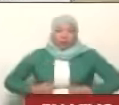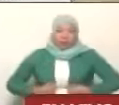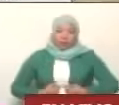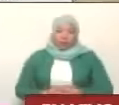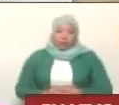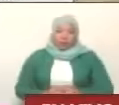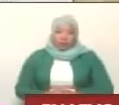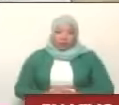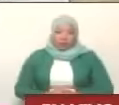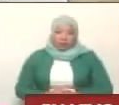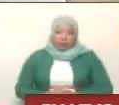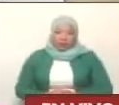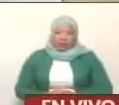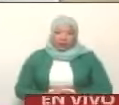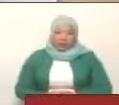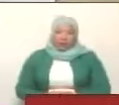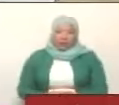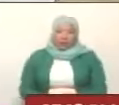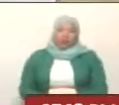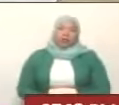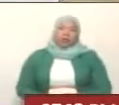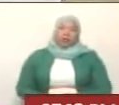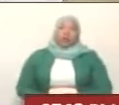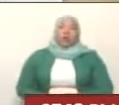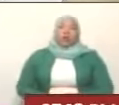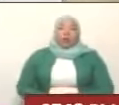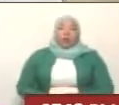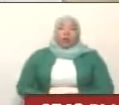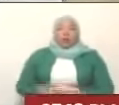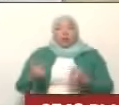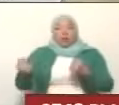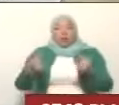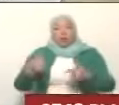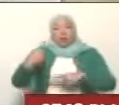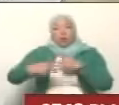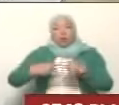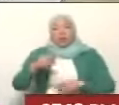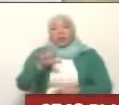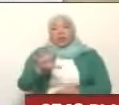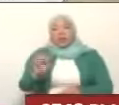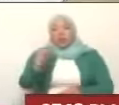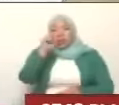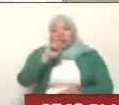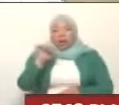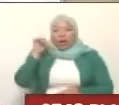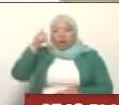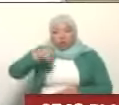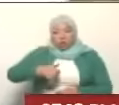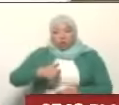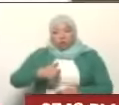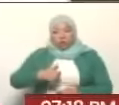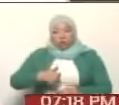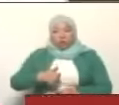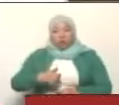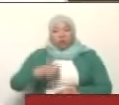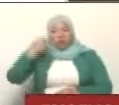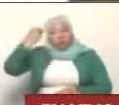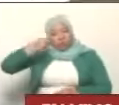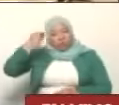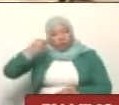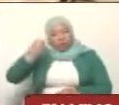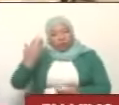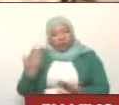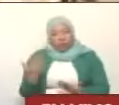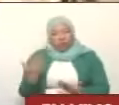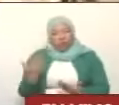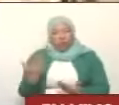mundo hoy por hoy. Y las proyecciones económicas de los próximos 50 años, por lo menos, pensando a largo